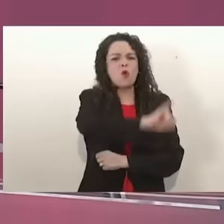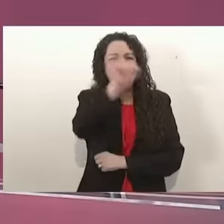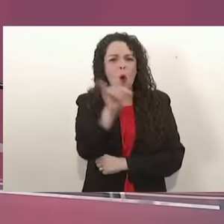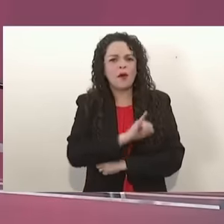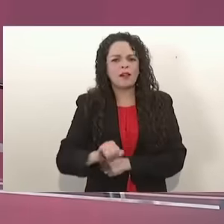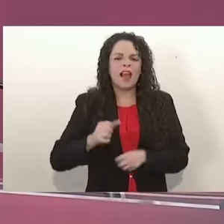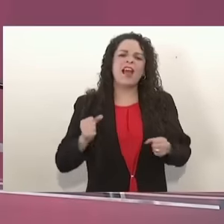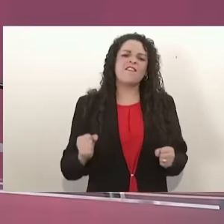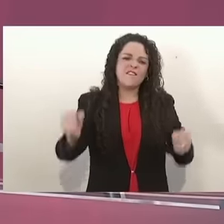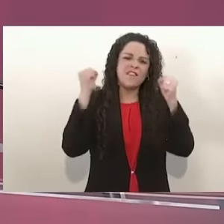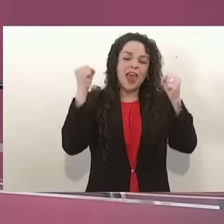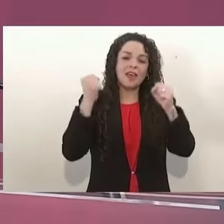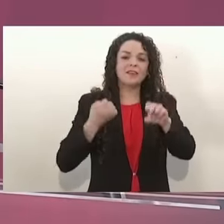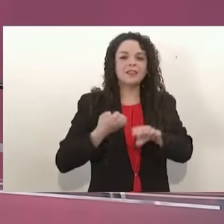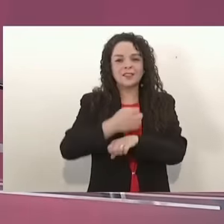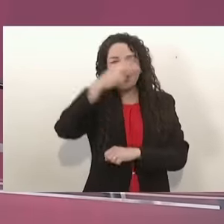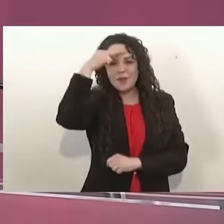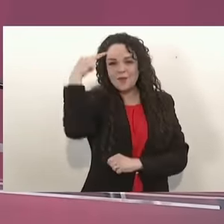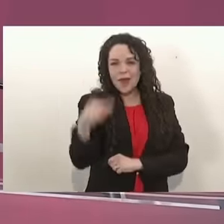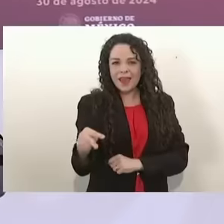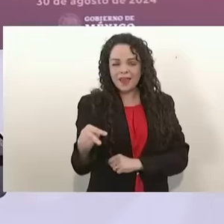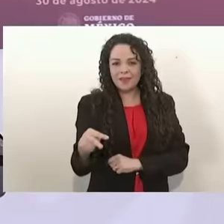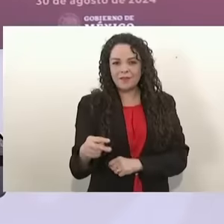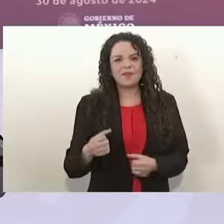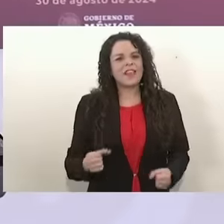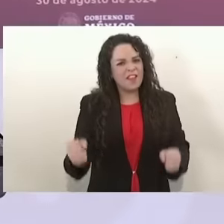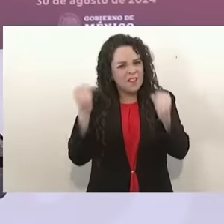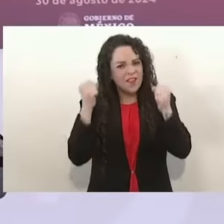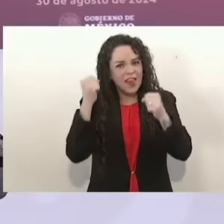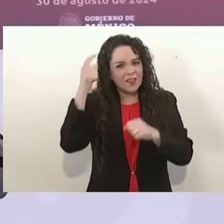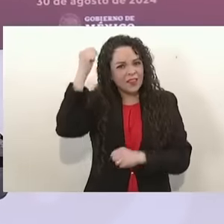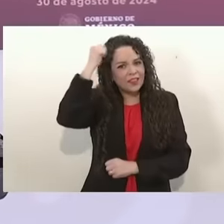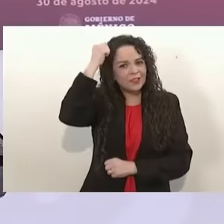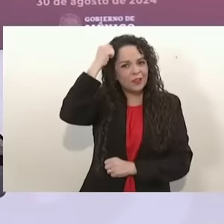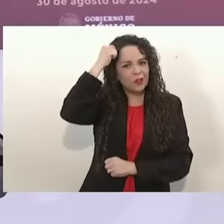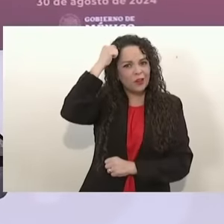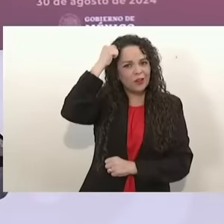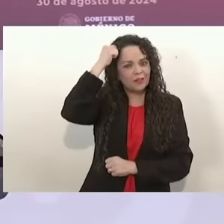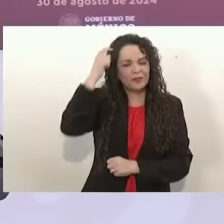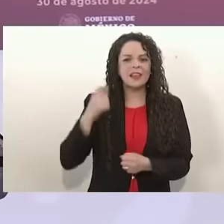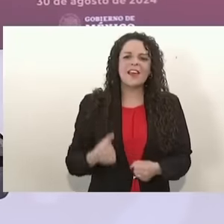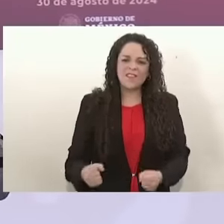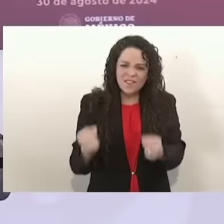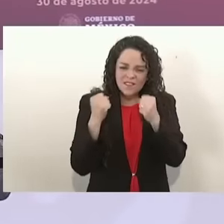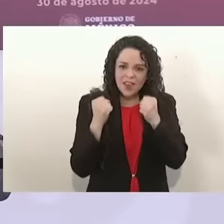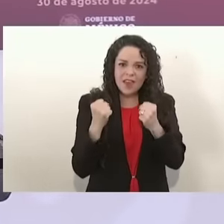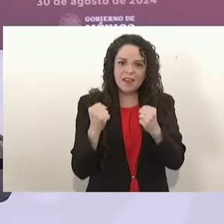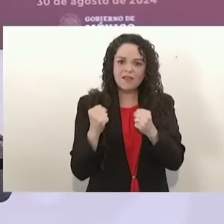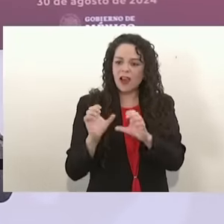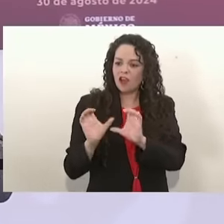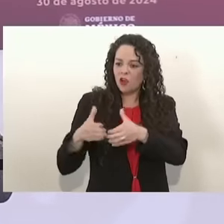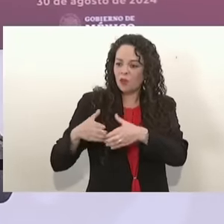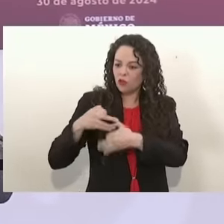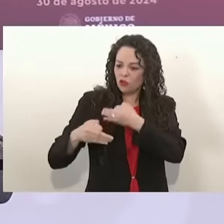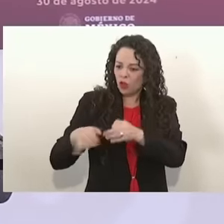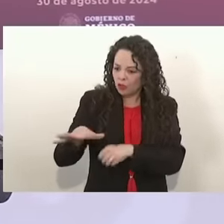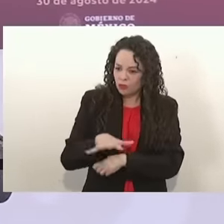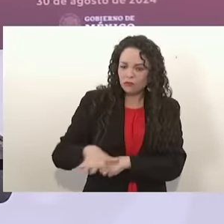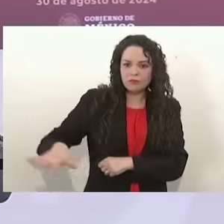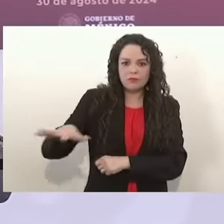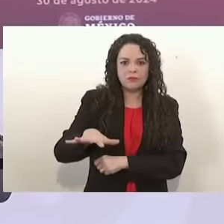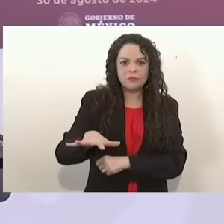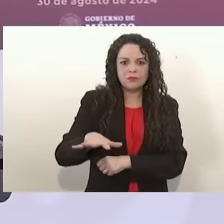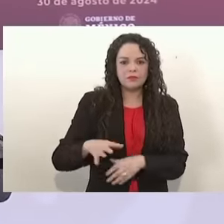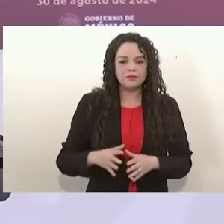el Estado de México! ¡Que viva Texcoco! ¡Que vivan todas las comunidades alrededor del